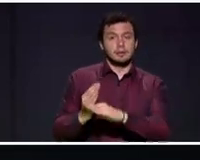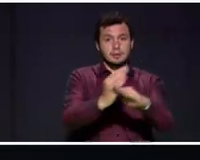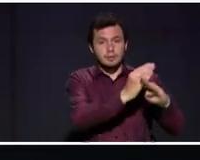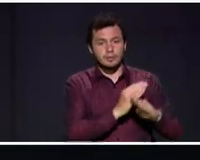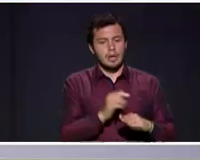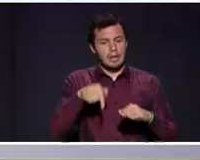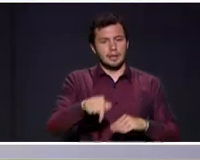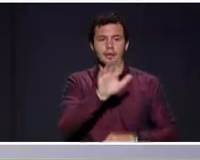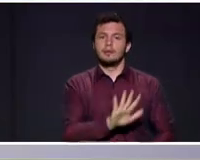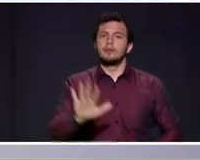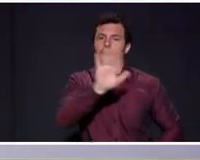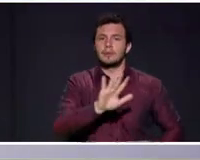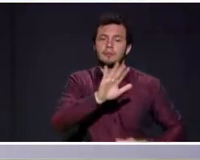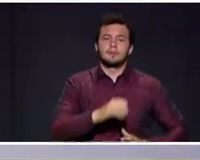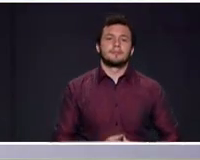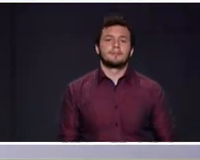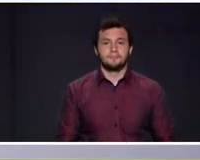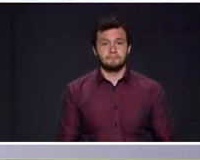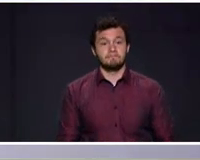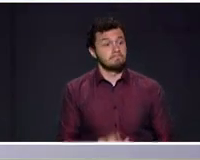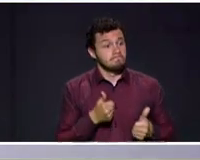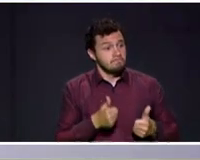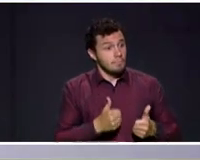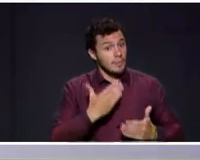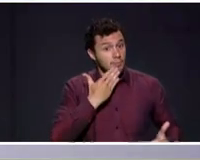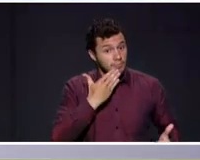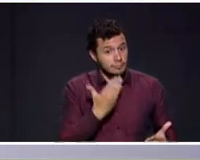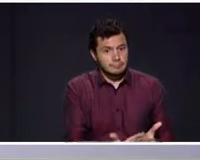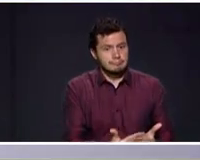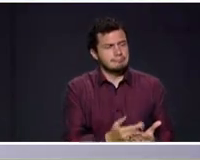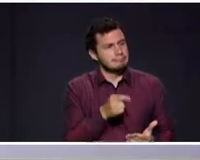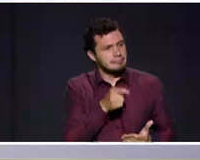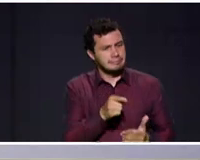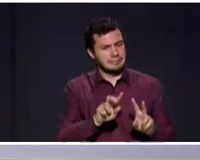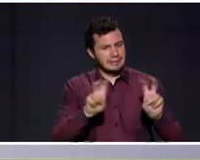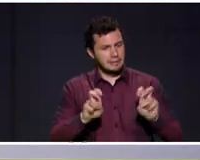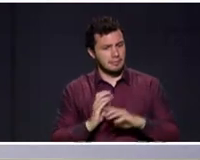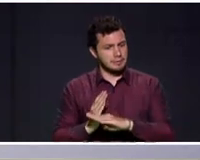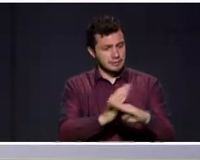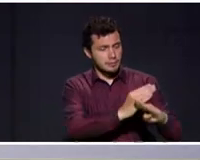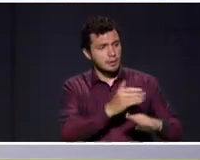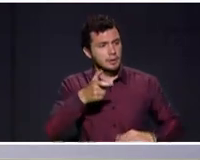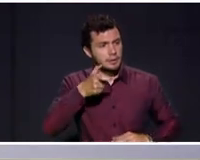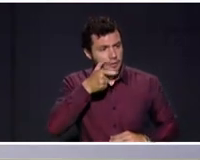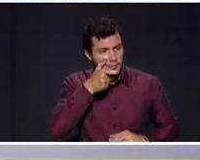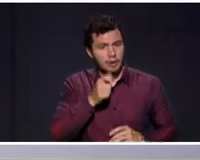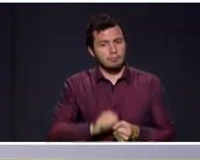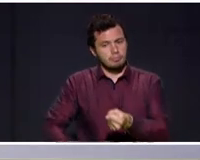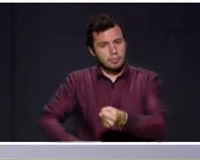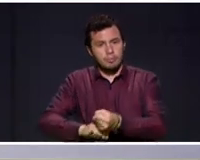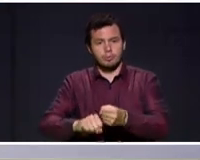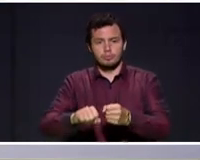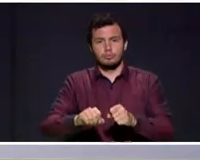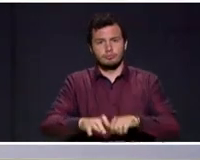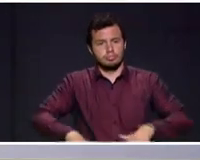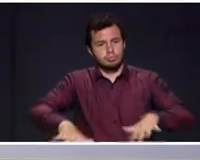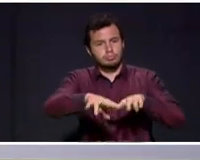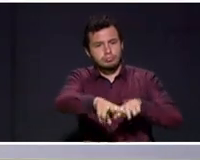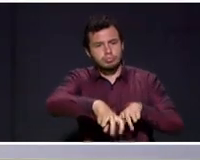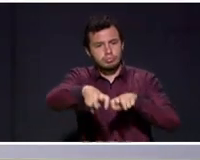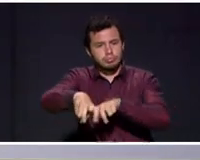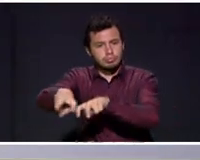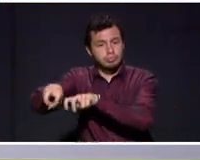muy bien muchas gracias señores candidatos en este tema de la seguridad y el apoyo al sector agrario por supuesto también tenemos la participación de los